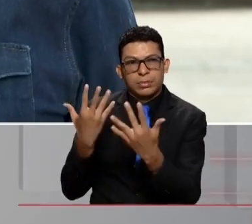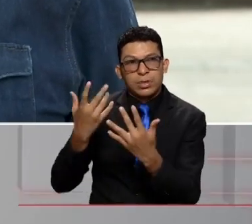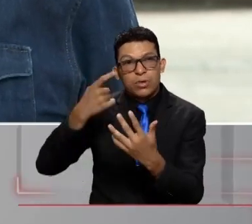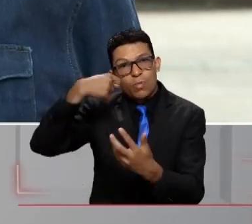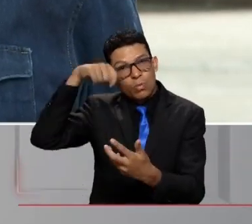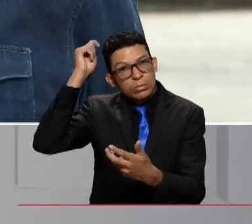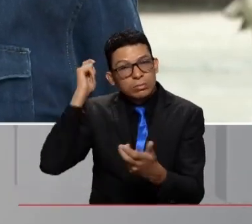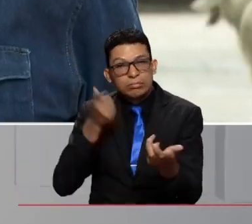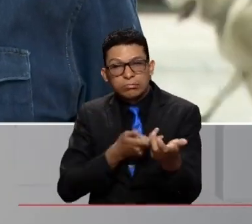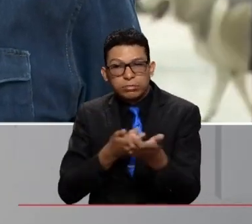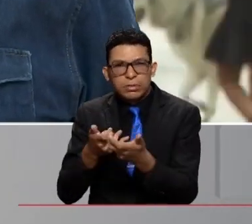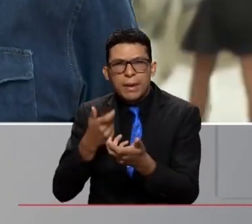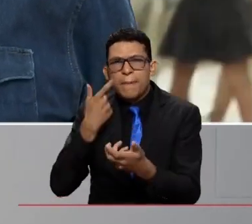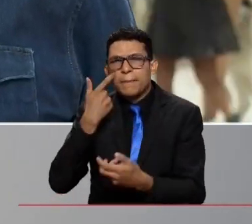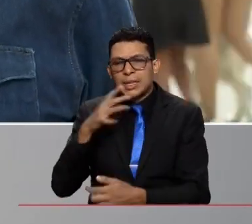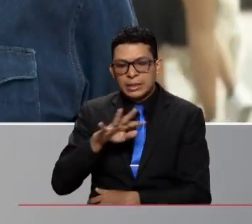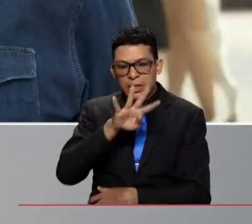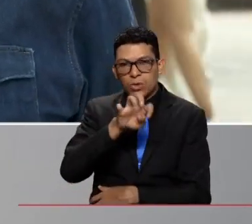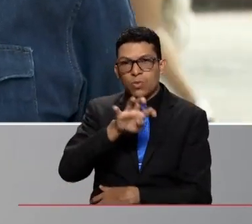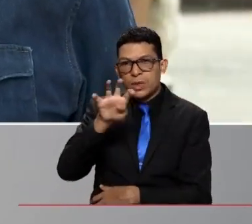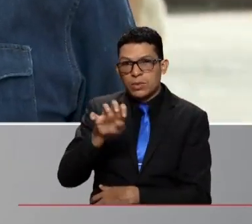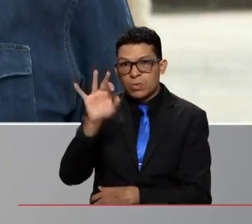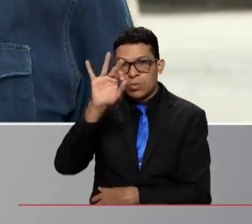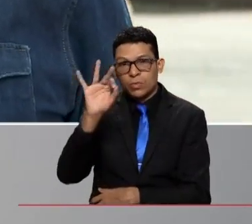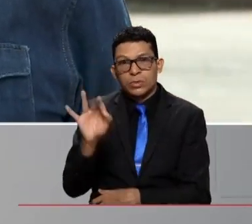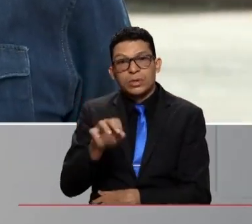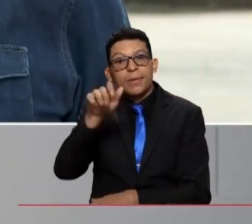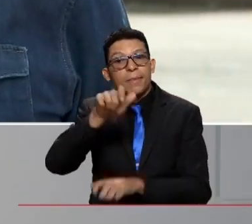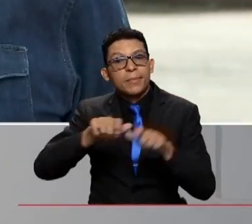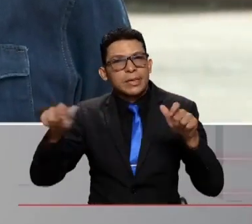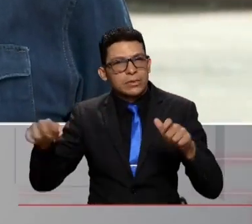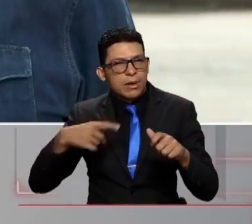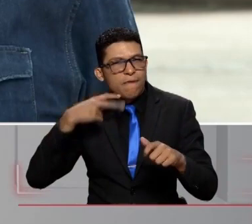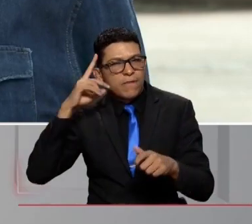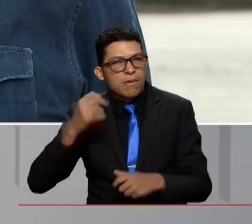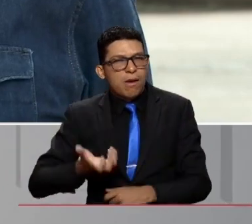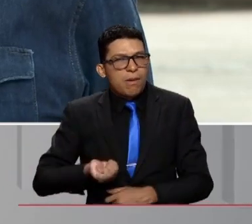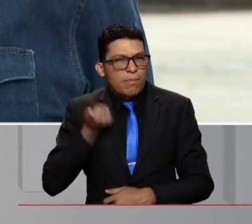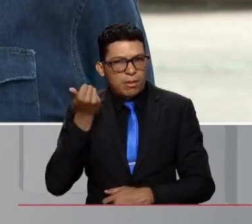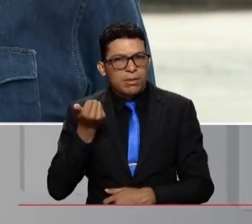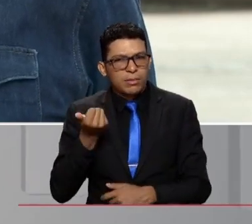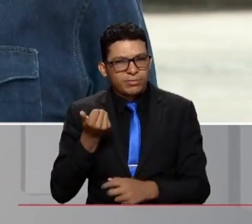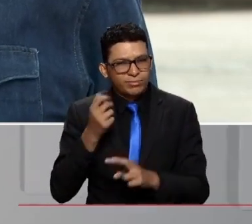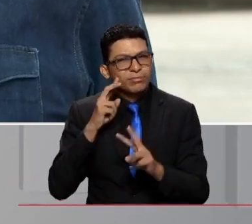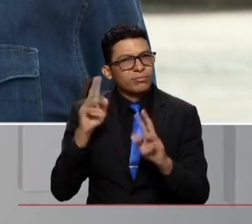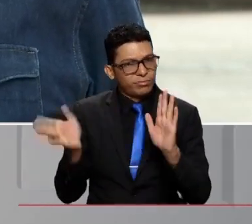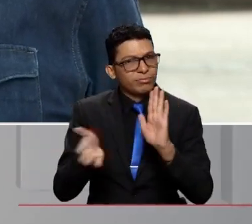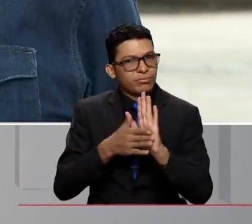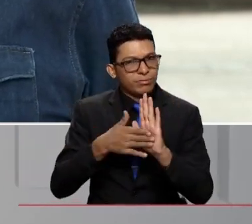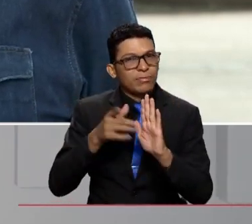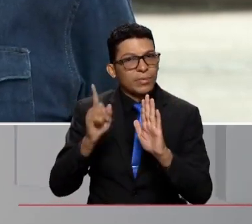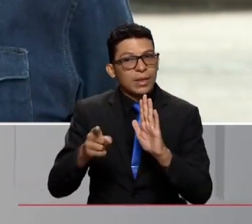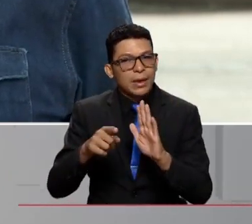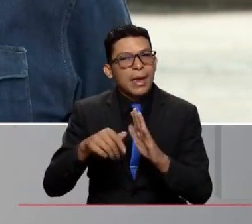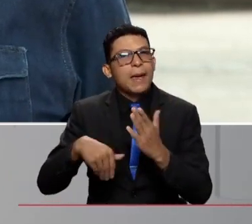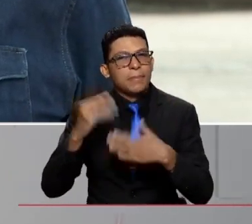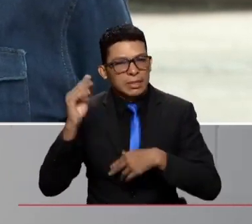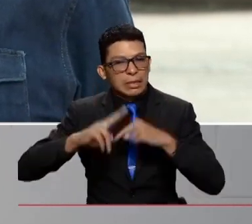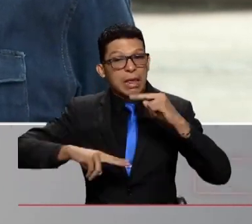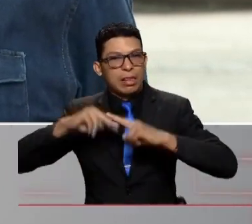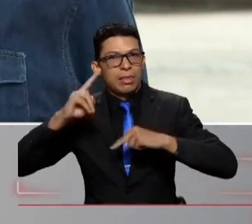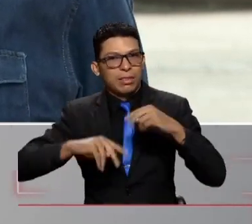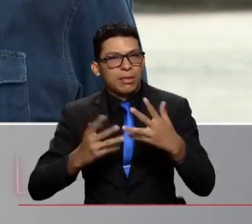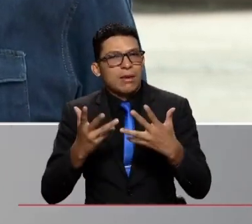bomberos que se estima que el 99% de ellos son provocados por manos criminales y, por supuesto, se evidencia que posteriormente en estos inician las